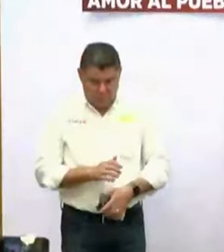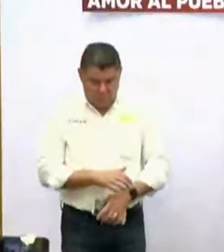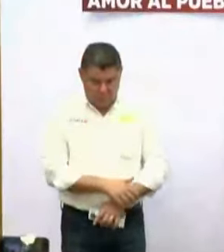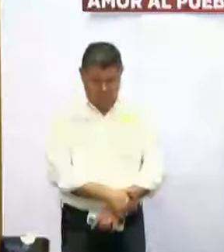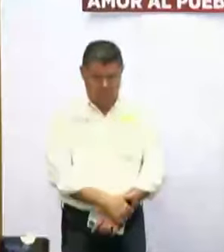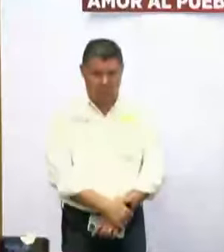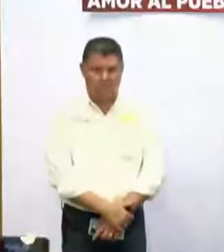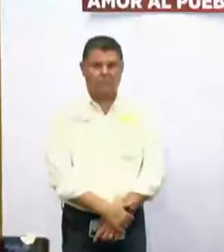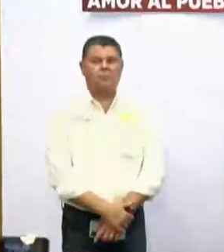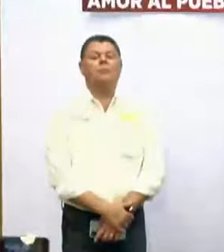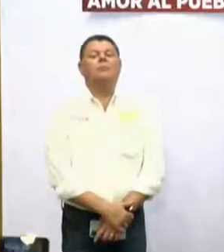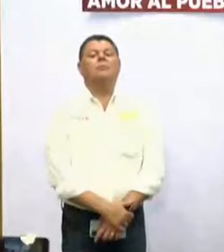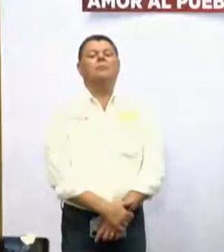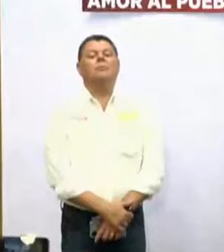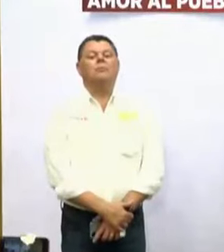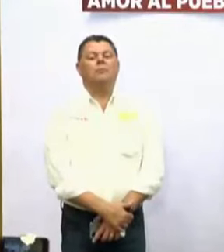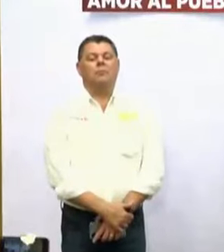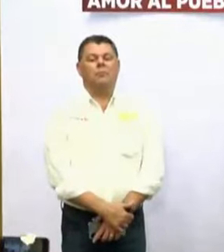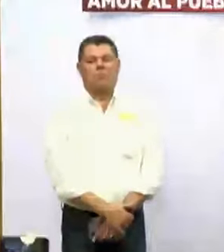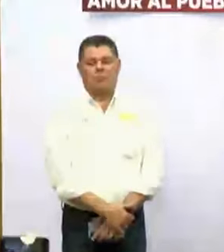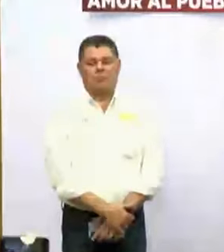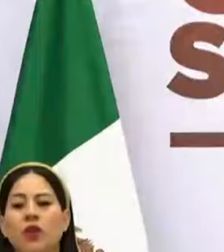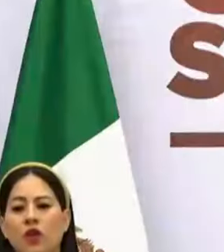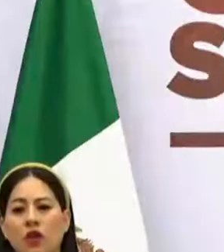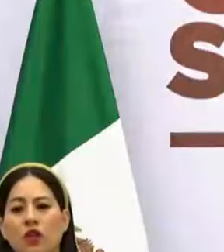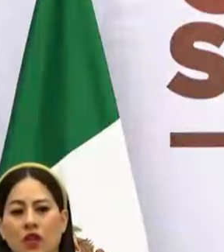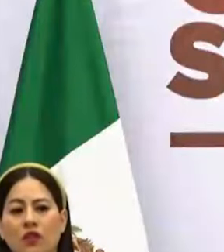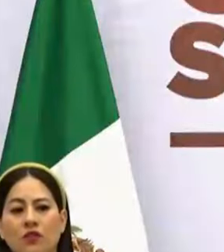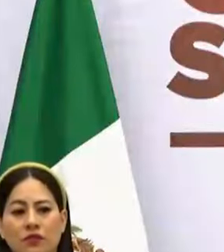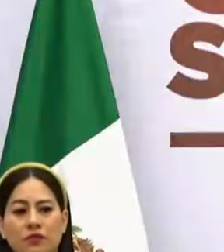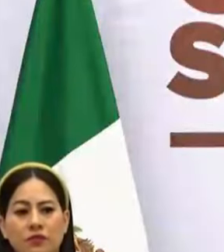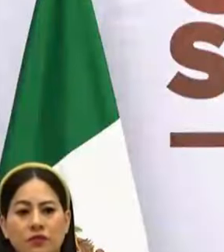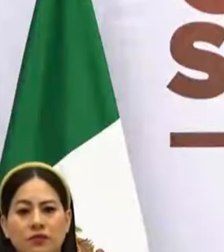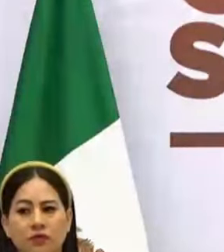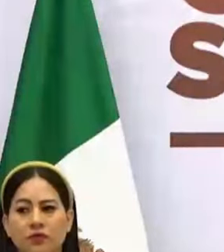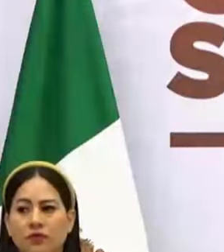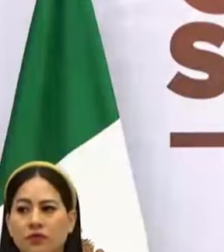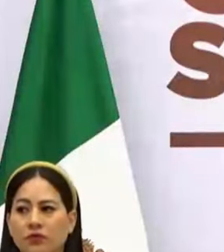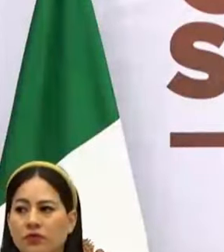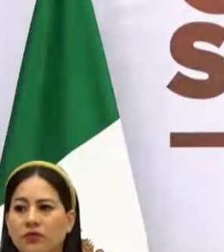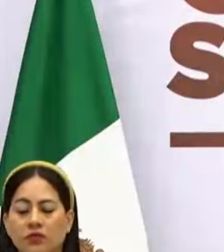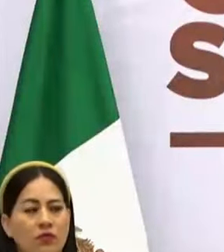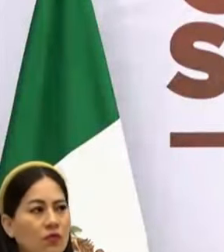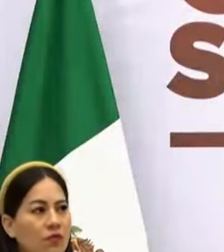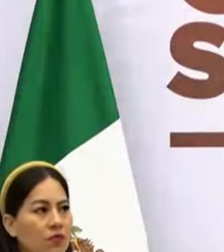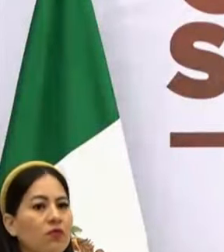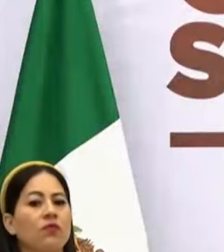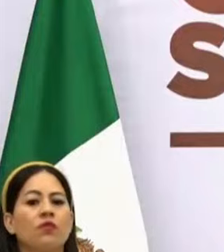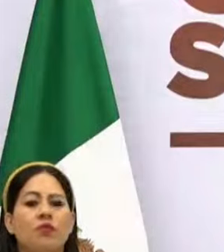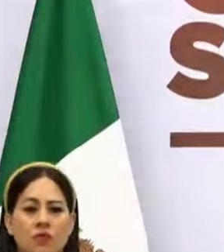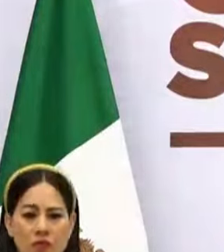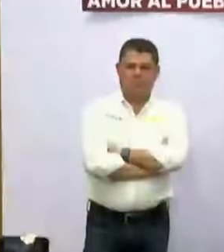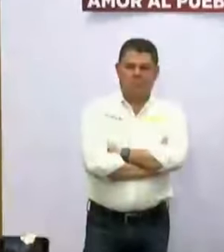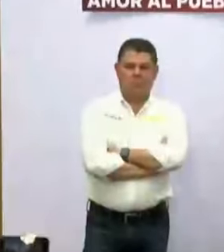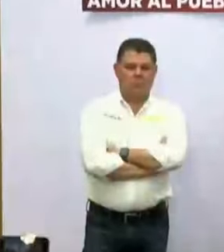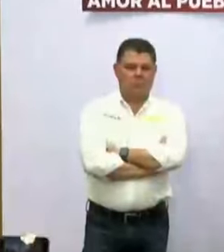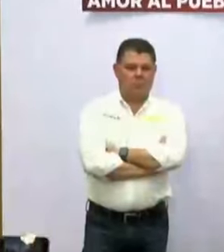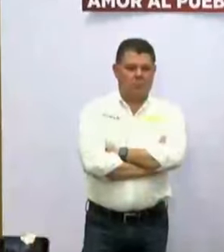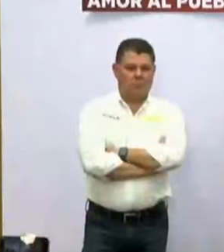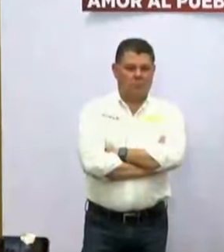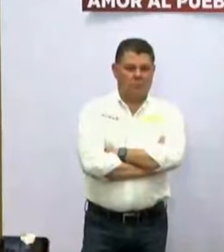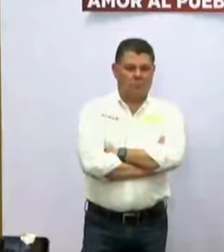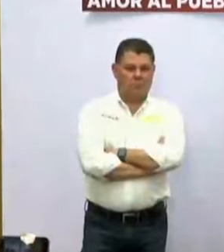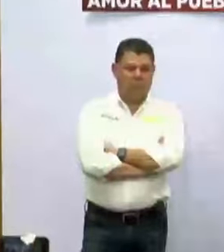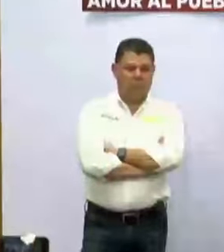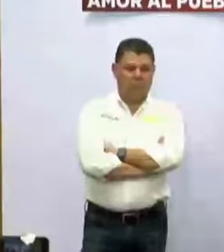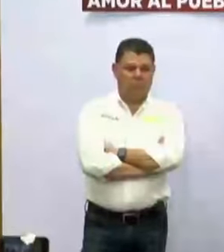con la lamentable muerte de Gisela Gaitán. Acompañada por Mario Delgado, presidente nacional de Morena, Sheinbaum pidió no esperar la actuación